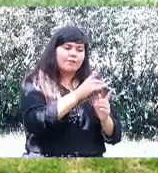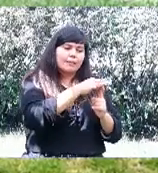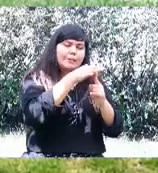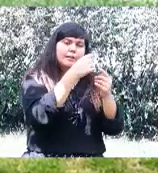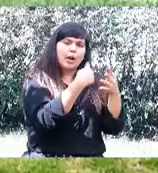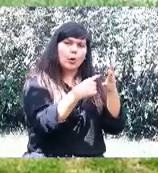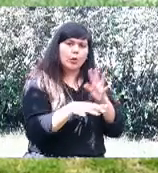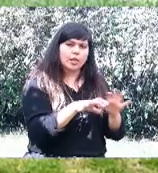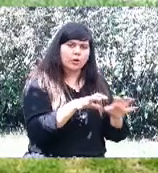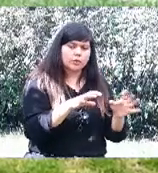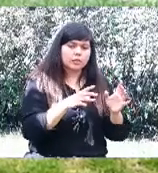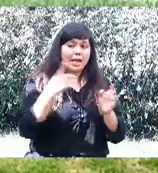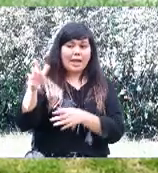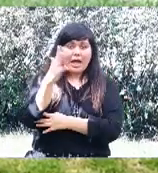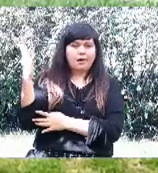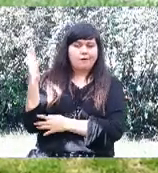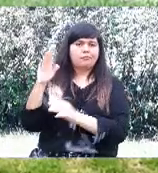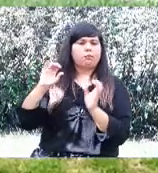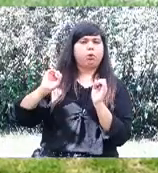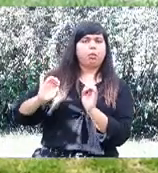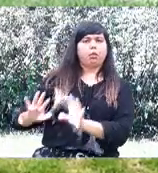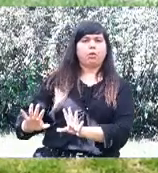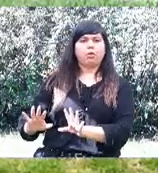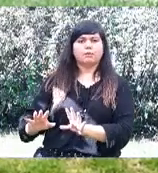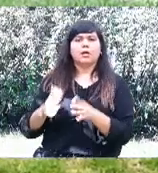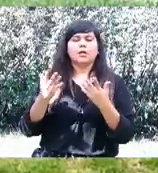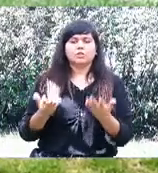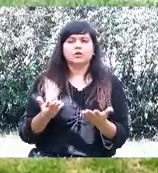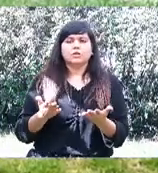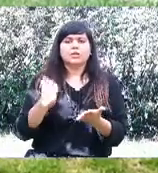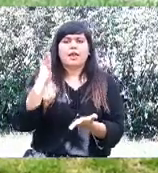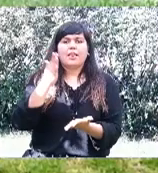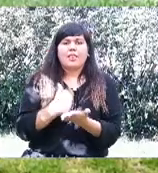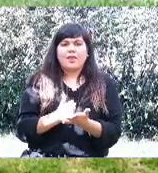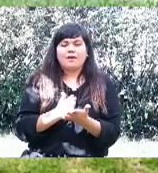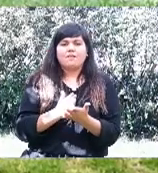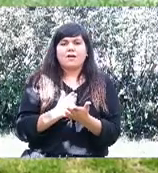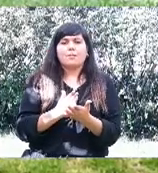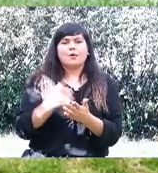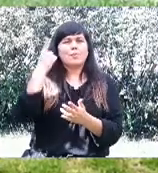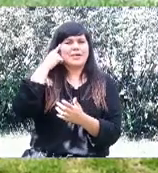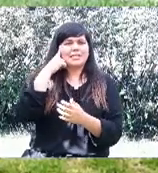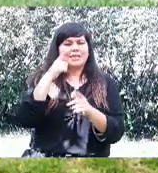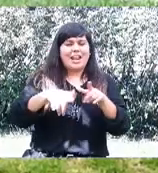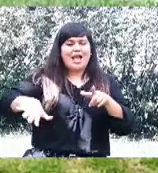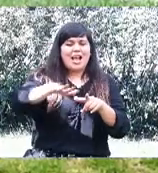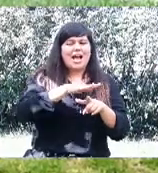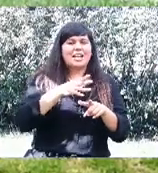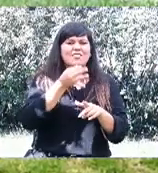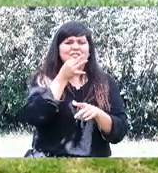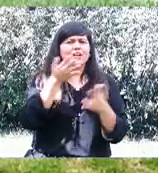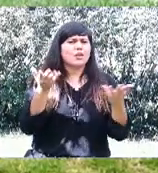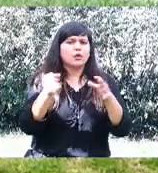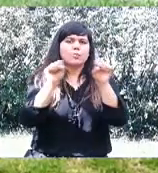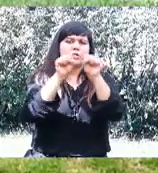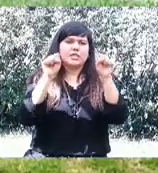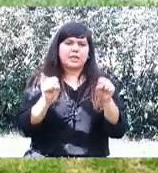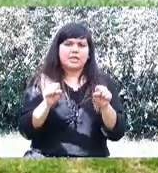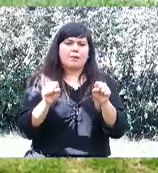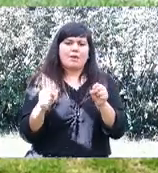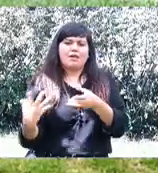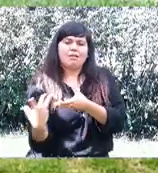área verde después no va a tener el mantenimiento adecuado Entonces tenemos que yo creo que tenemos que pensar el área verdes como un sistema